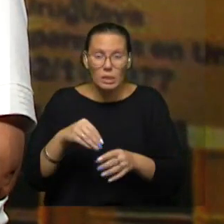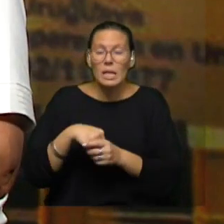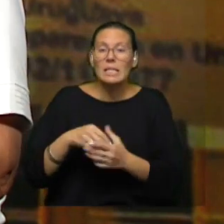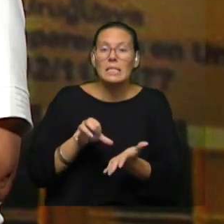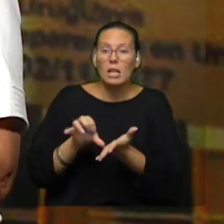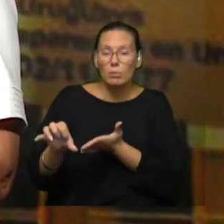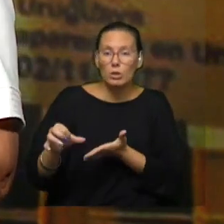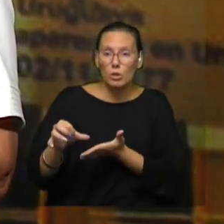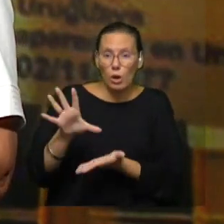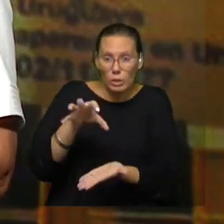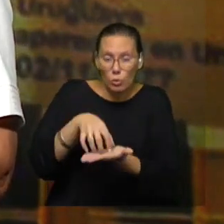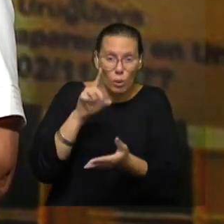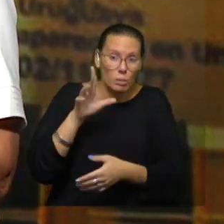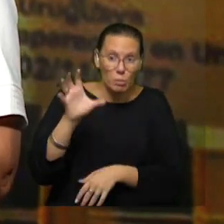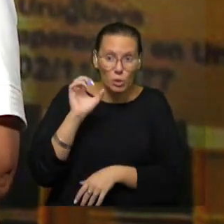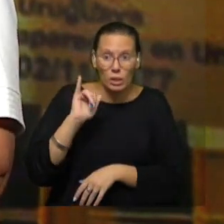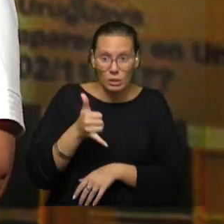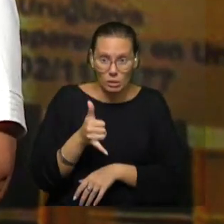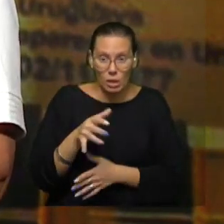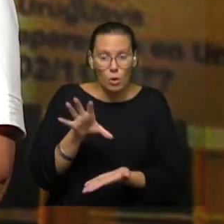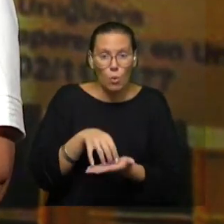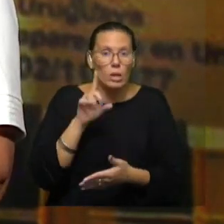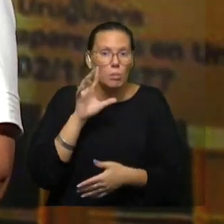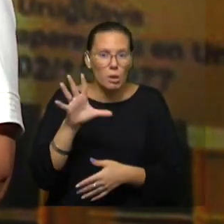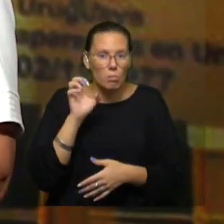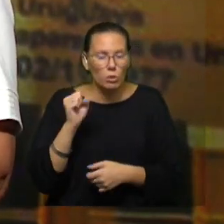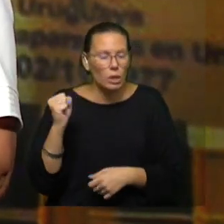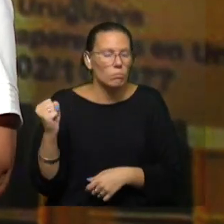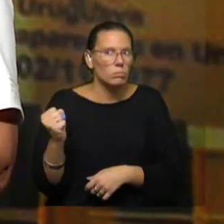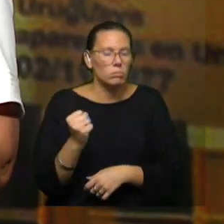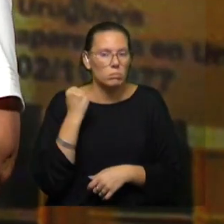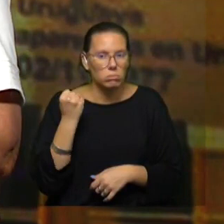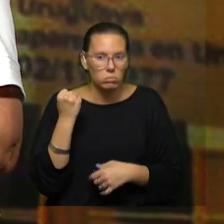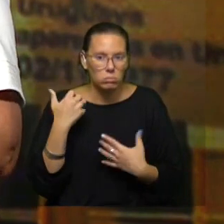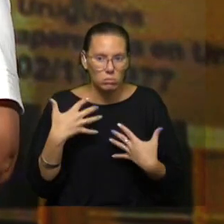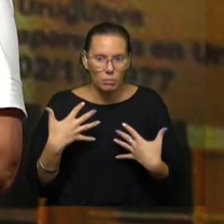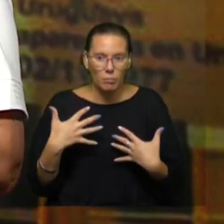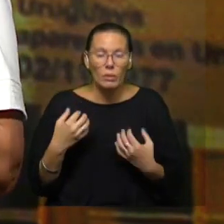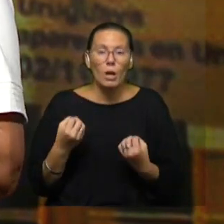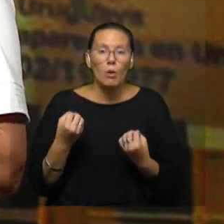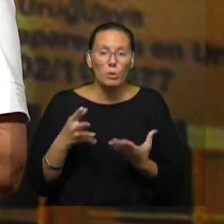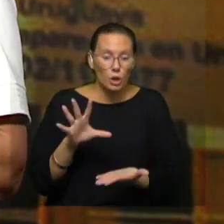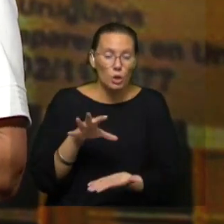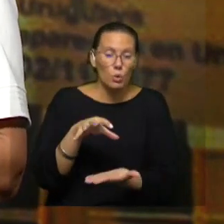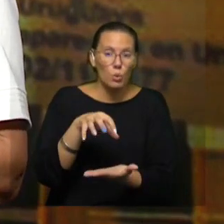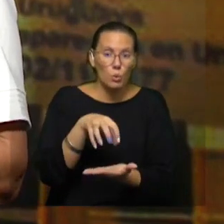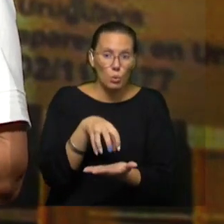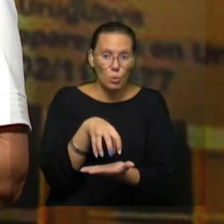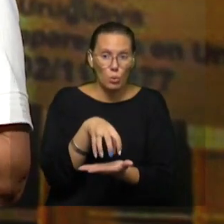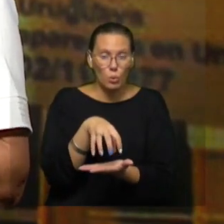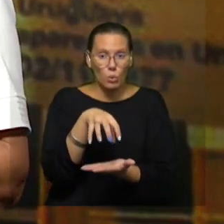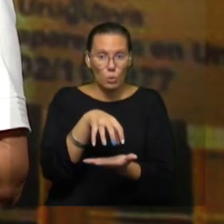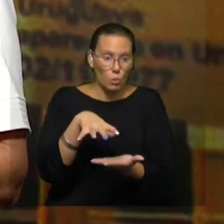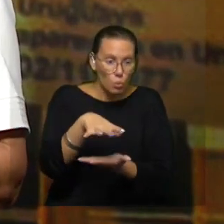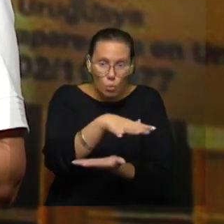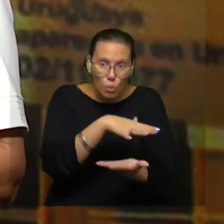lugar, ese es un sitio de memoria. Es un sitio de memoria potente, además, porque está en un lugar,